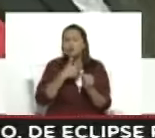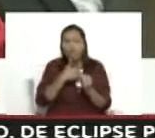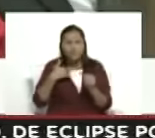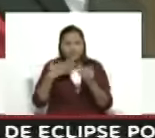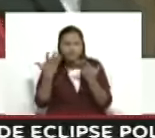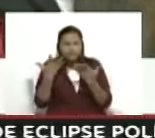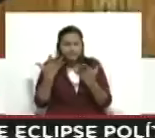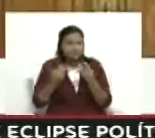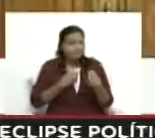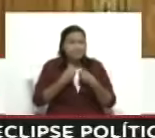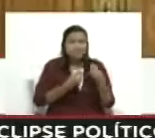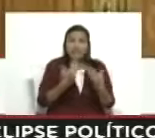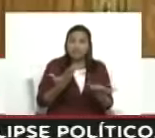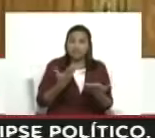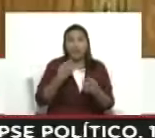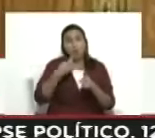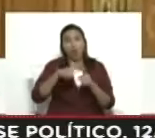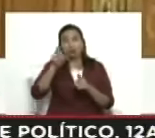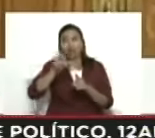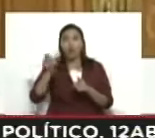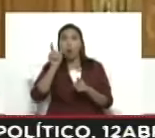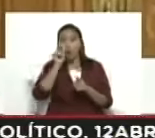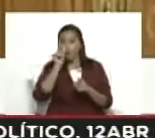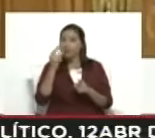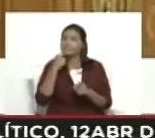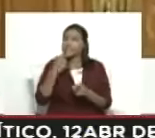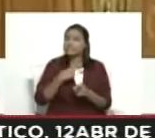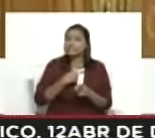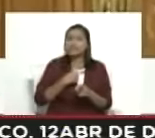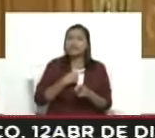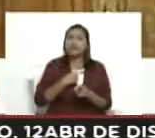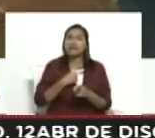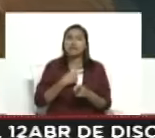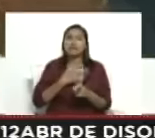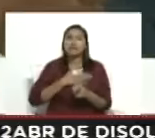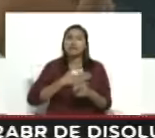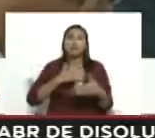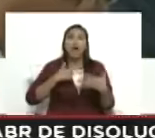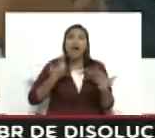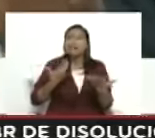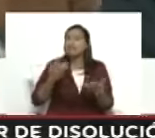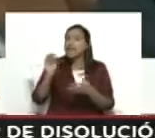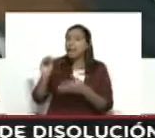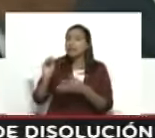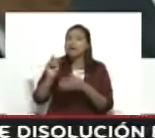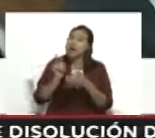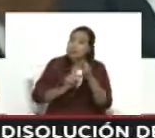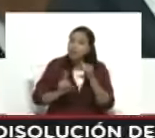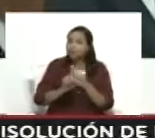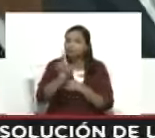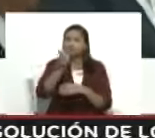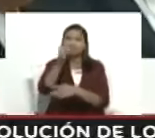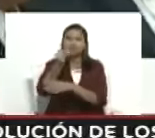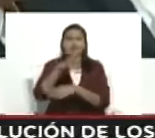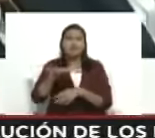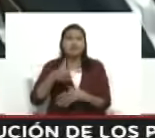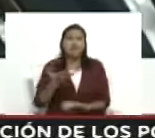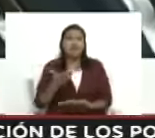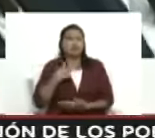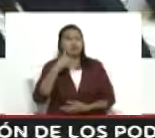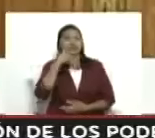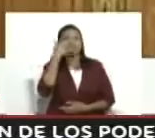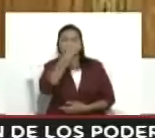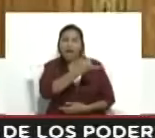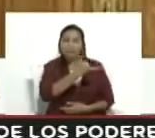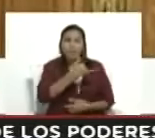dice, Pedro Carreño, Amelia, se fueron para allá, ¿verdad? Y yo digo, ¿a quién mandamos para allá? Y llamo a García Montoya, general García